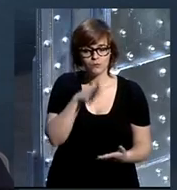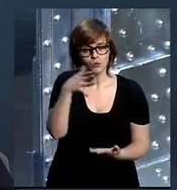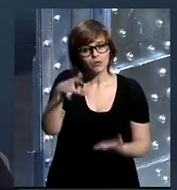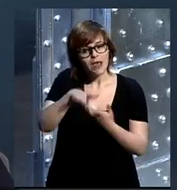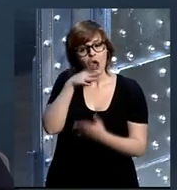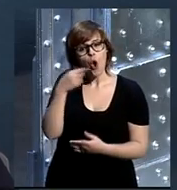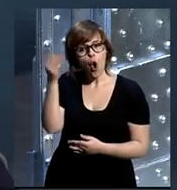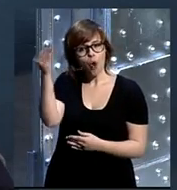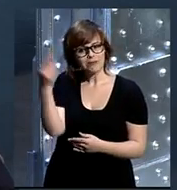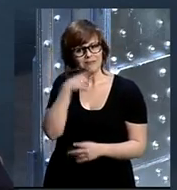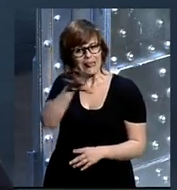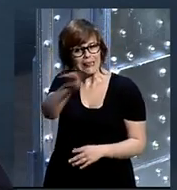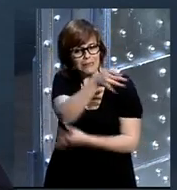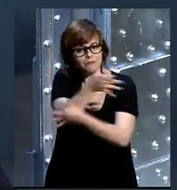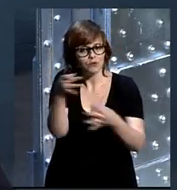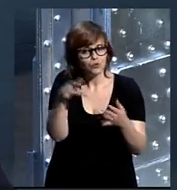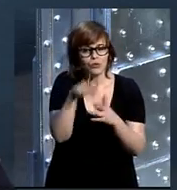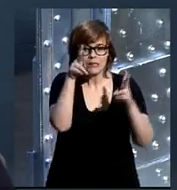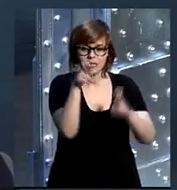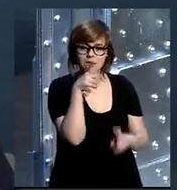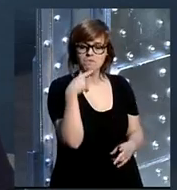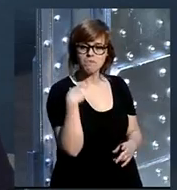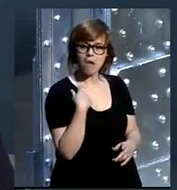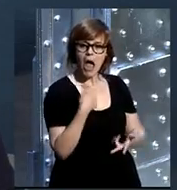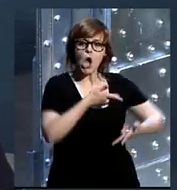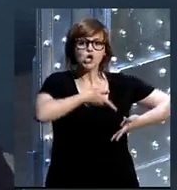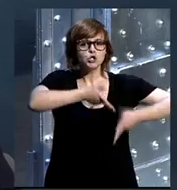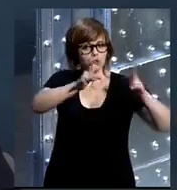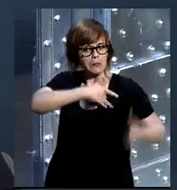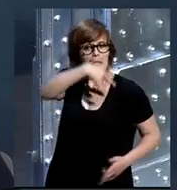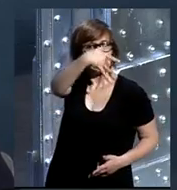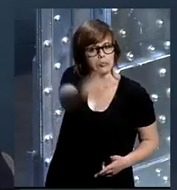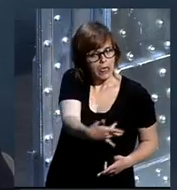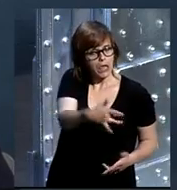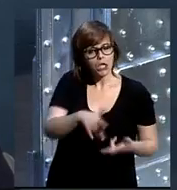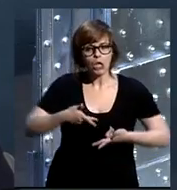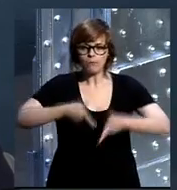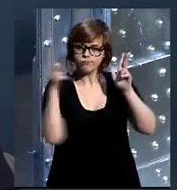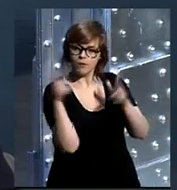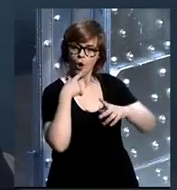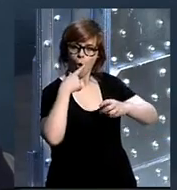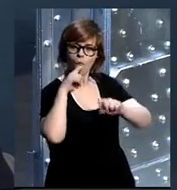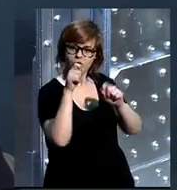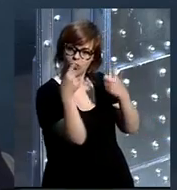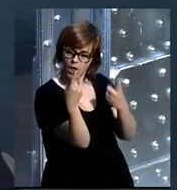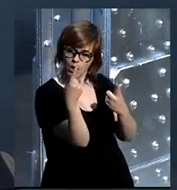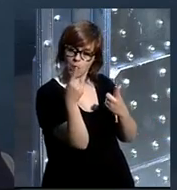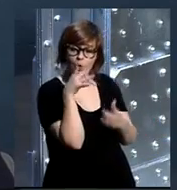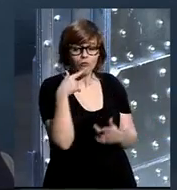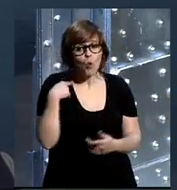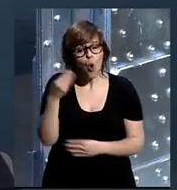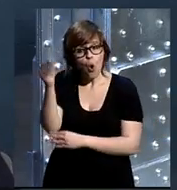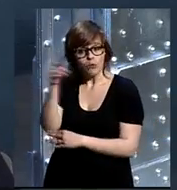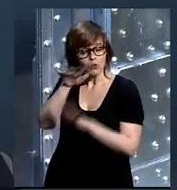esa diferencia entre el consentimiento sustancial y el consentimiento formal, porque son gente que han nacido en el mundo